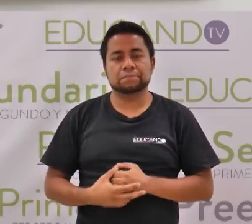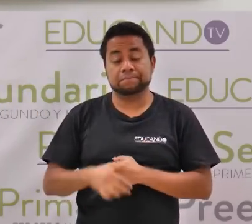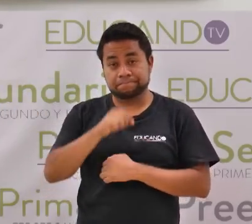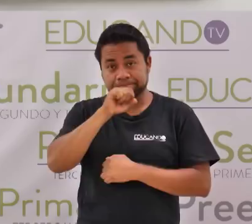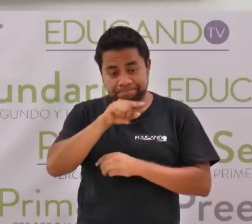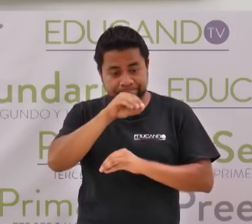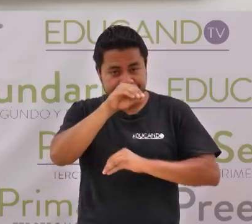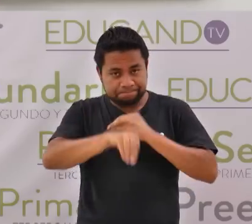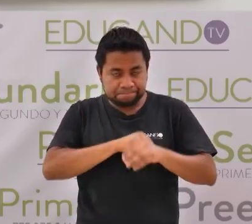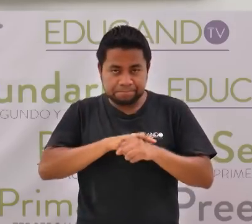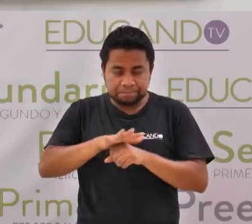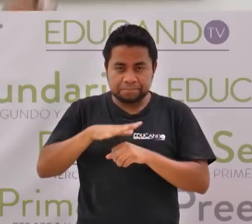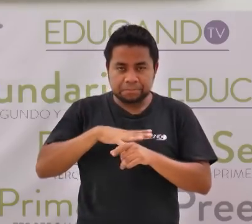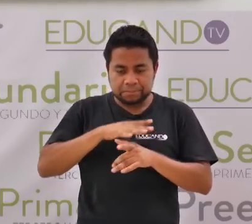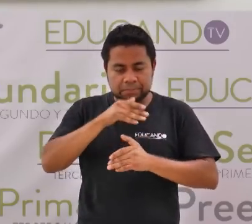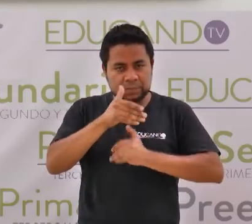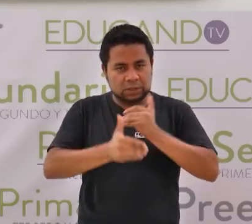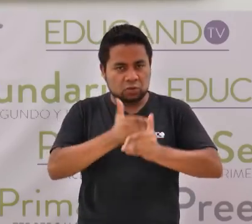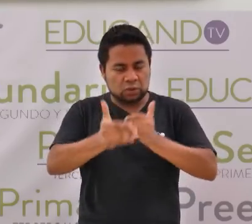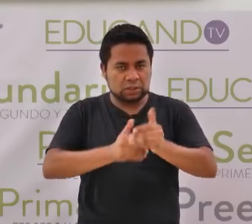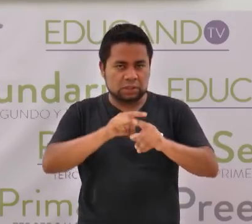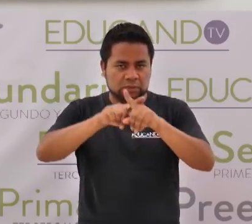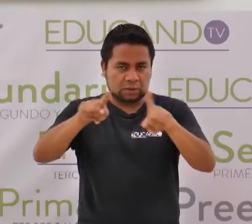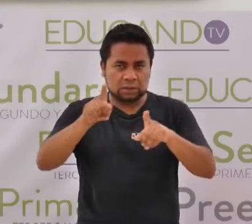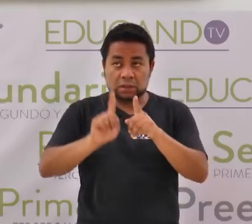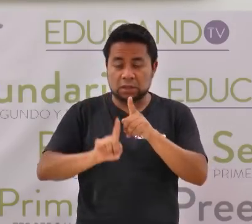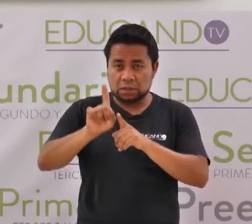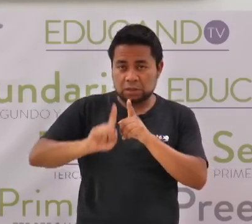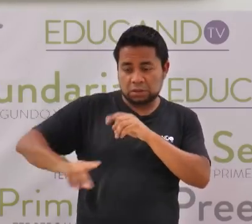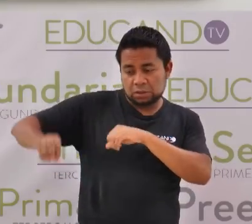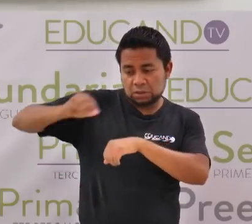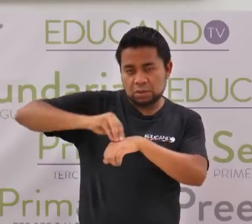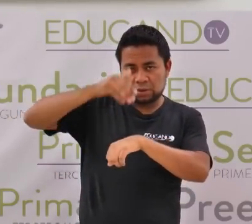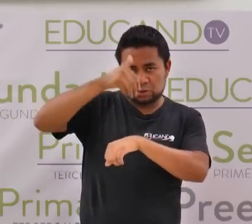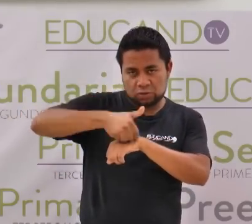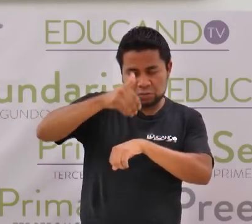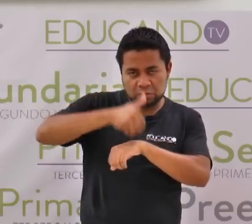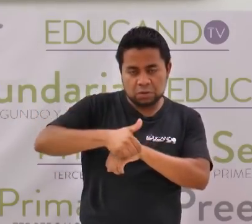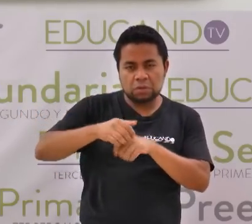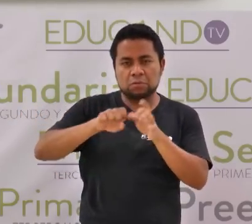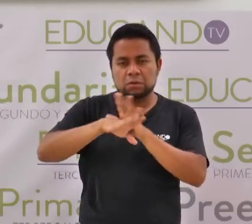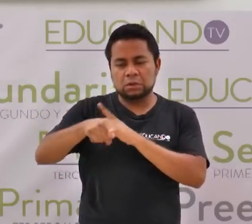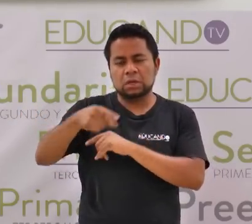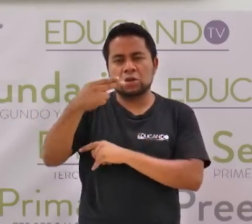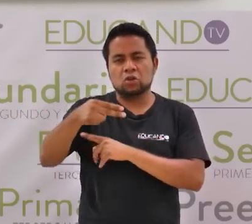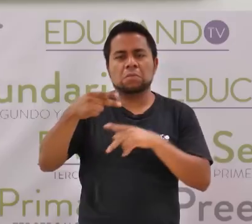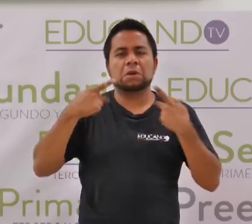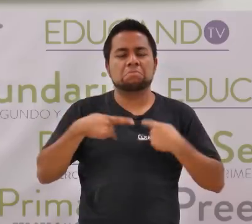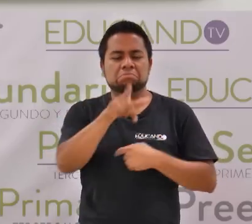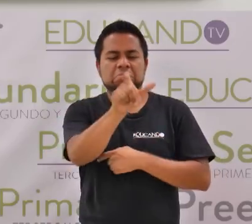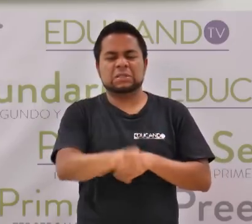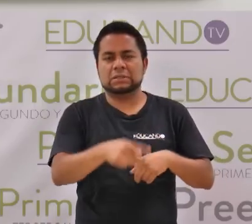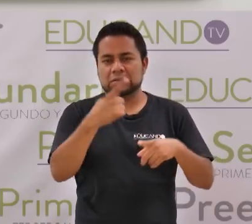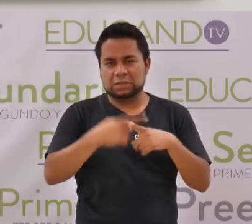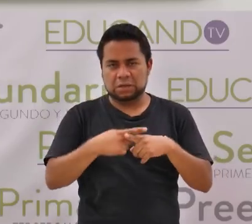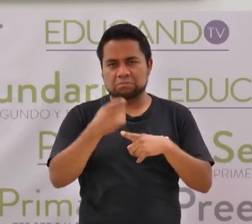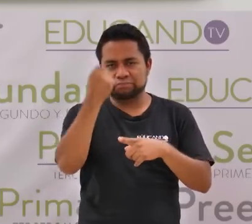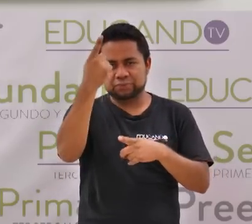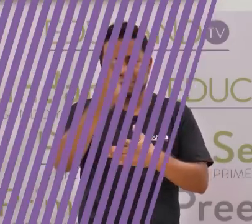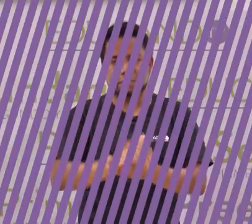Y tiene que llevar una secuencia. De aquí arriba pueden poner números y aquí pueden poner el nombre del personaje.